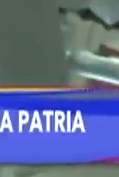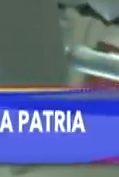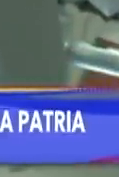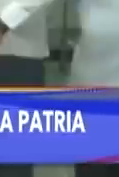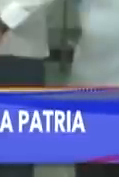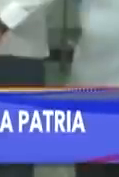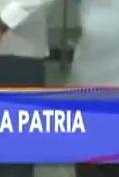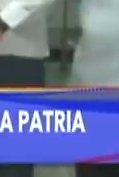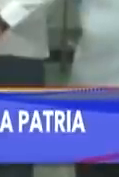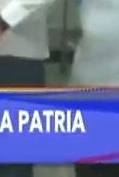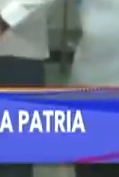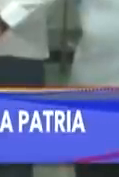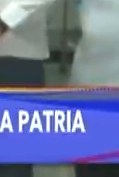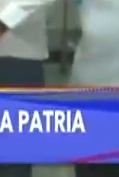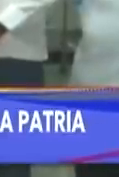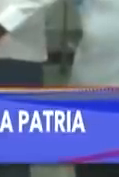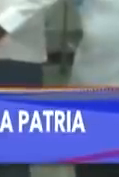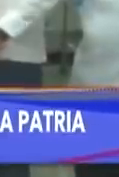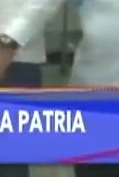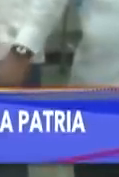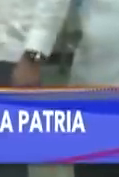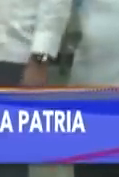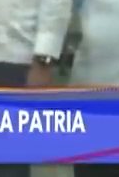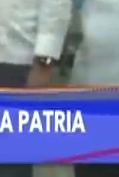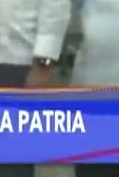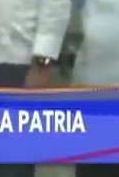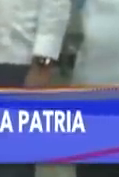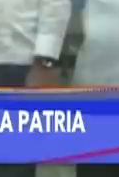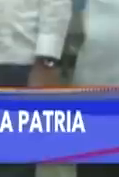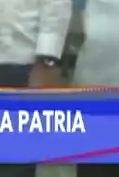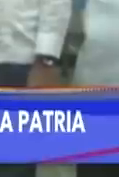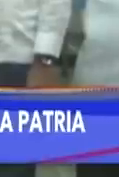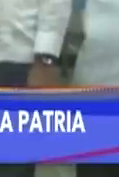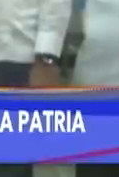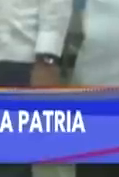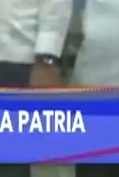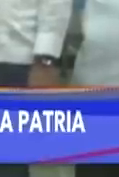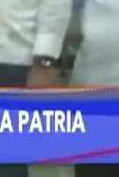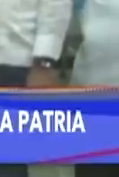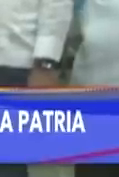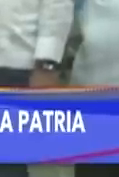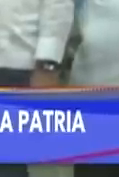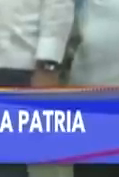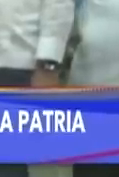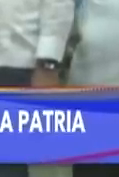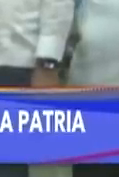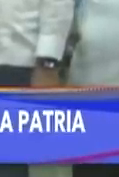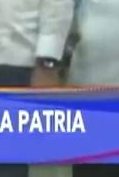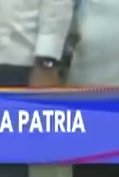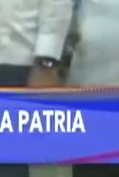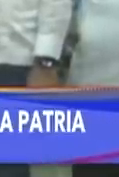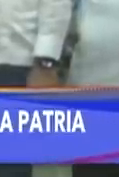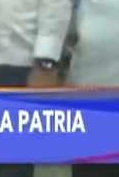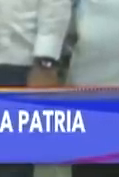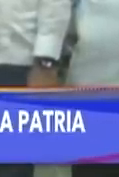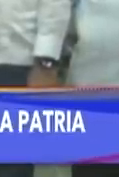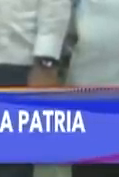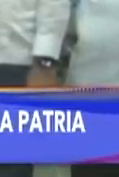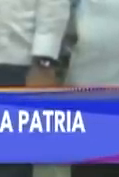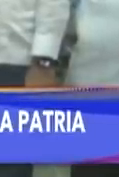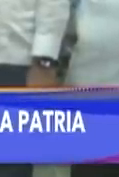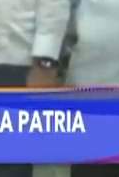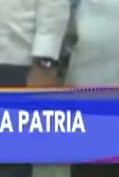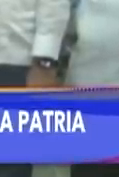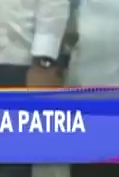centro, hemos invertido unos 3.200 petros y unos 900 millones